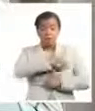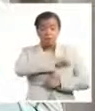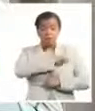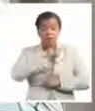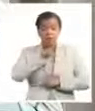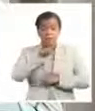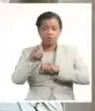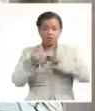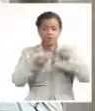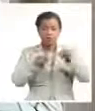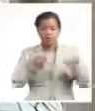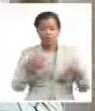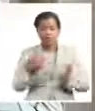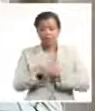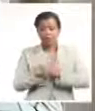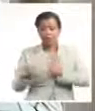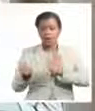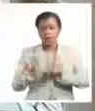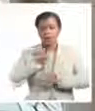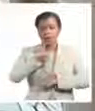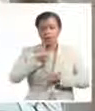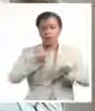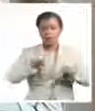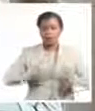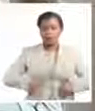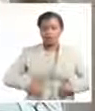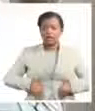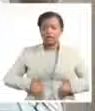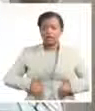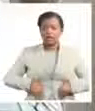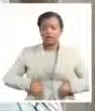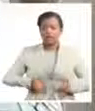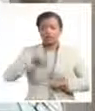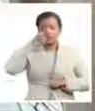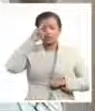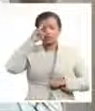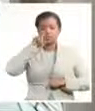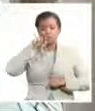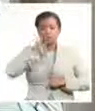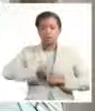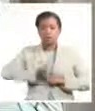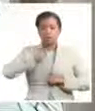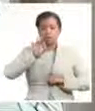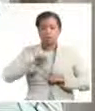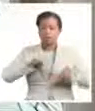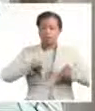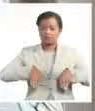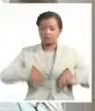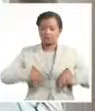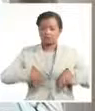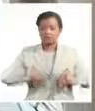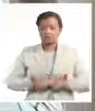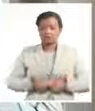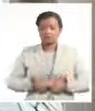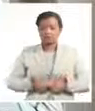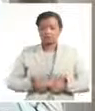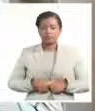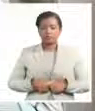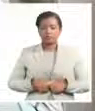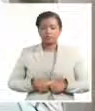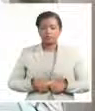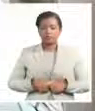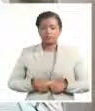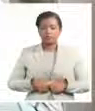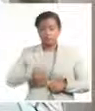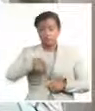cuatro de ellos tuvieron una aceptación por encima del 50 por ciento y esta herramienta